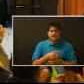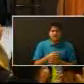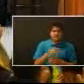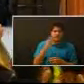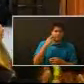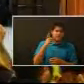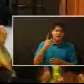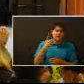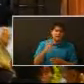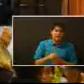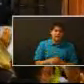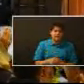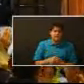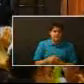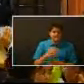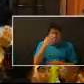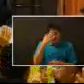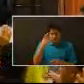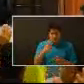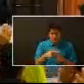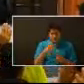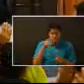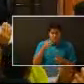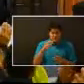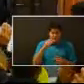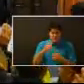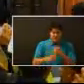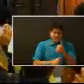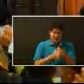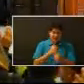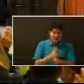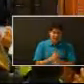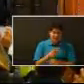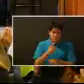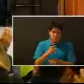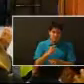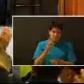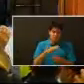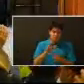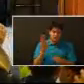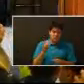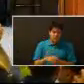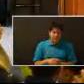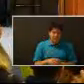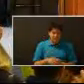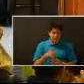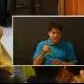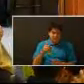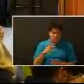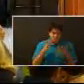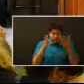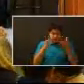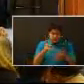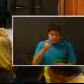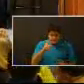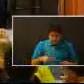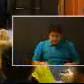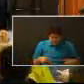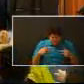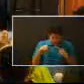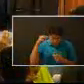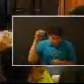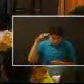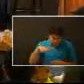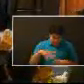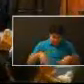y a Santiago. Te damos gracias por este nuevo año, Señor, este nuevo ciclo que tú tienes en sus vidas. Los bendecimos,